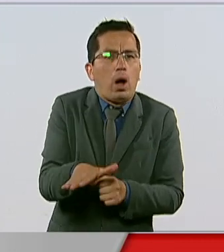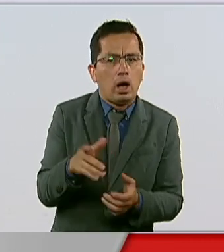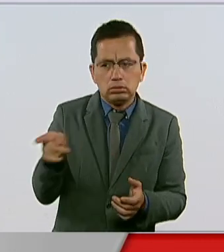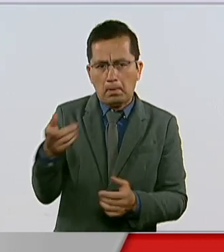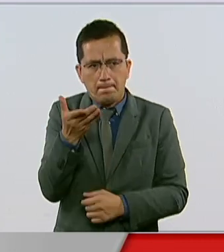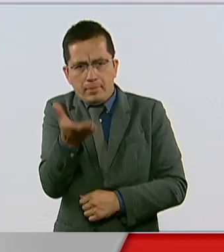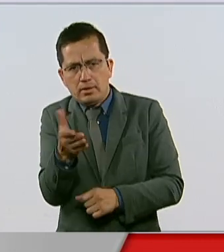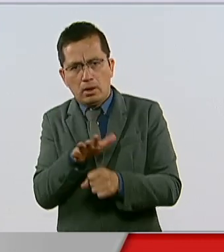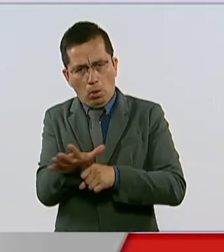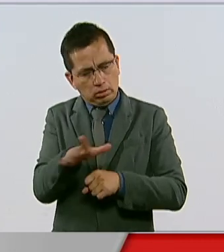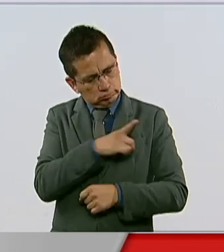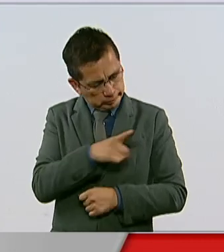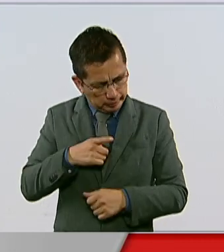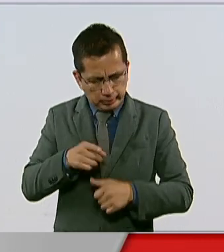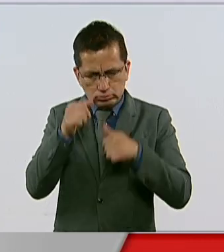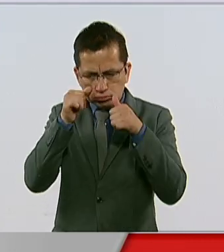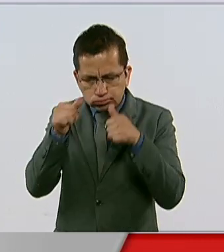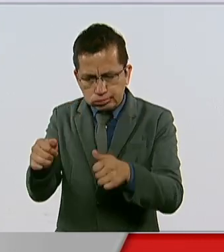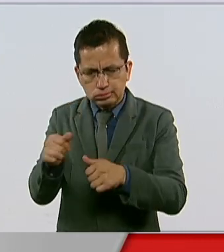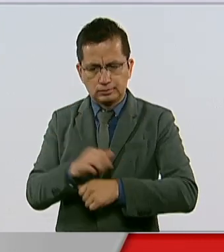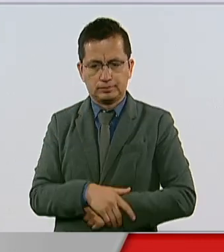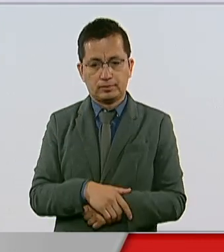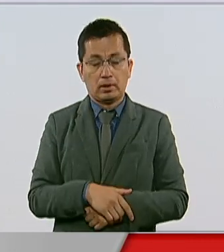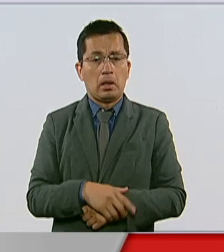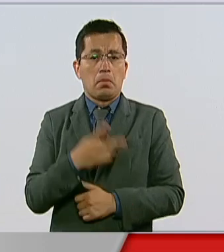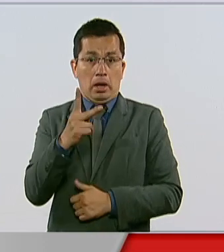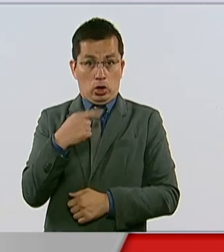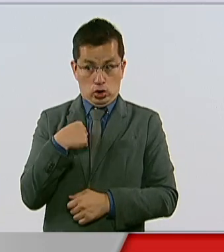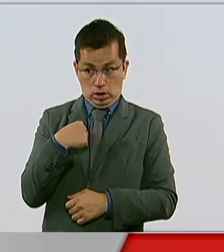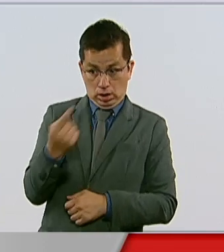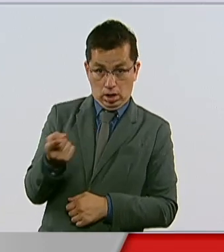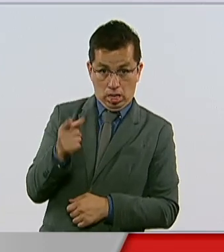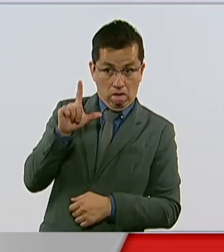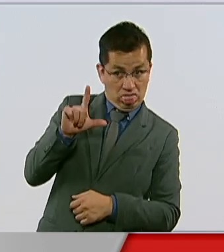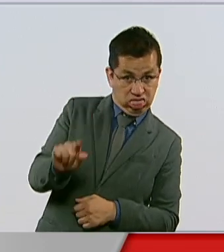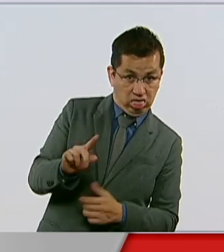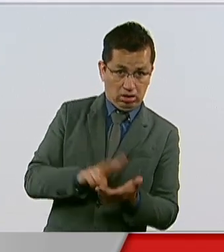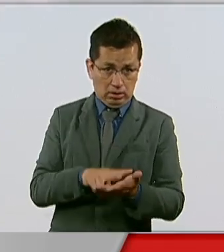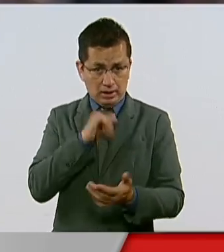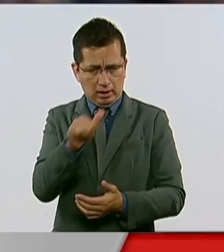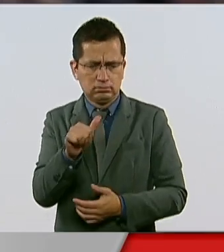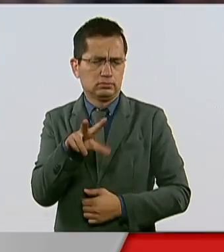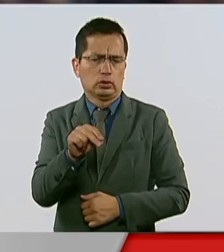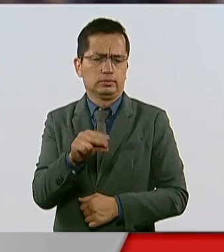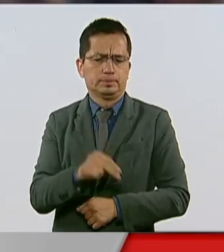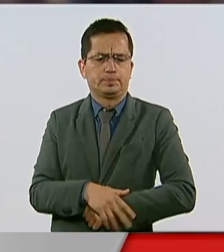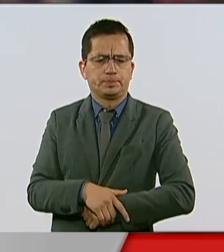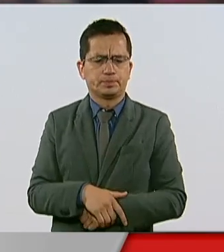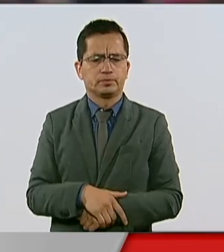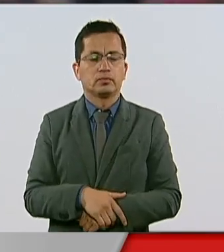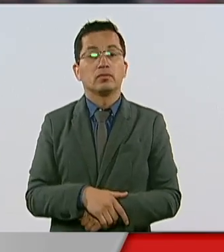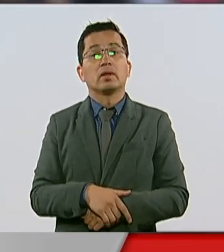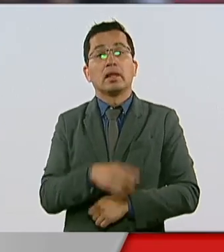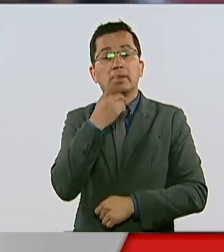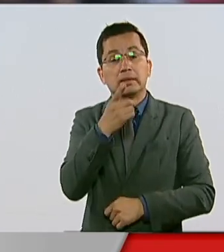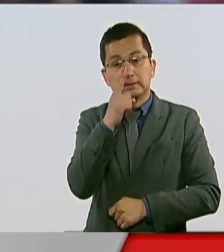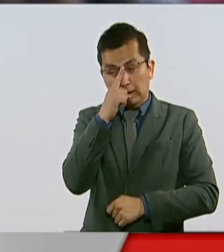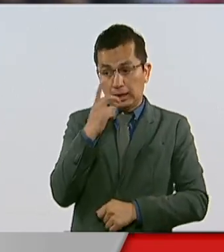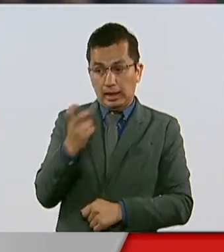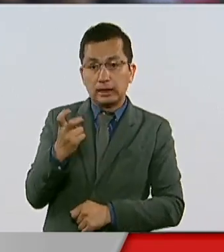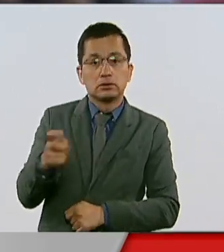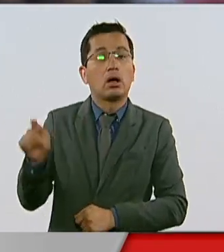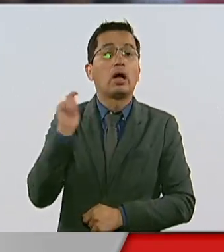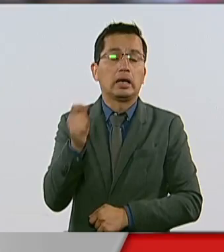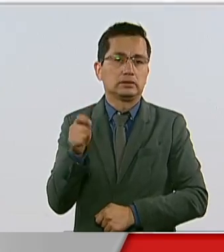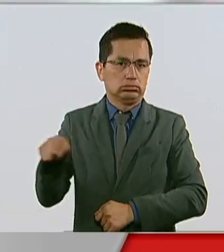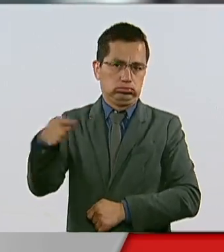solicita, pero yo no la descalificaría. Detalló que este tipo de expresiones representan a un sector